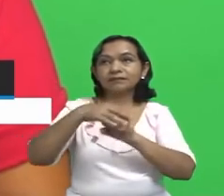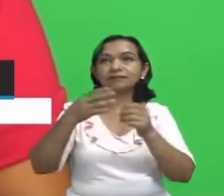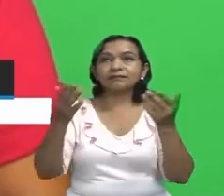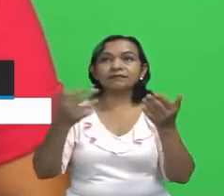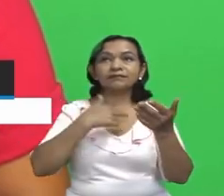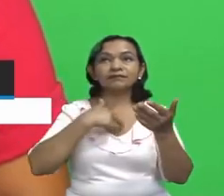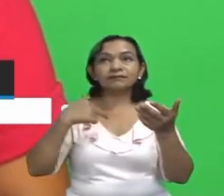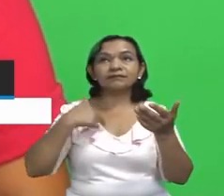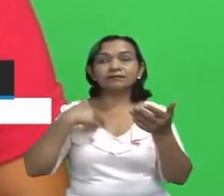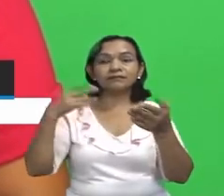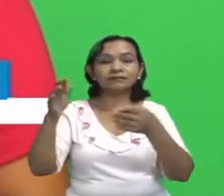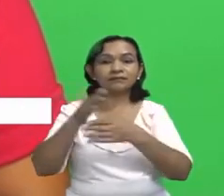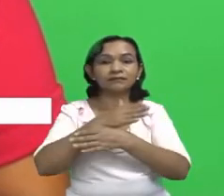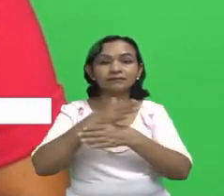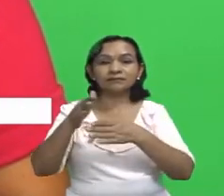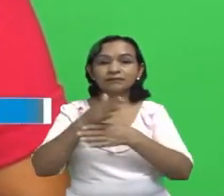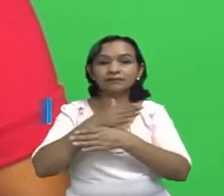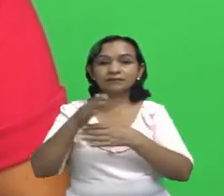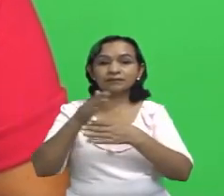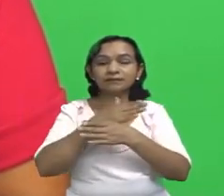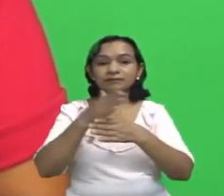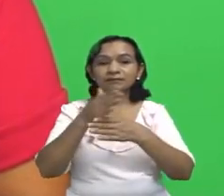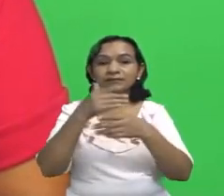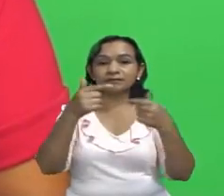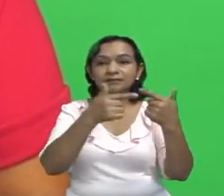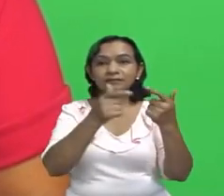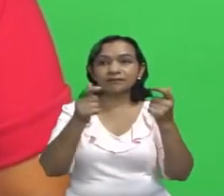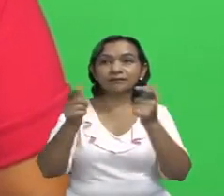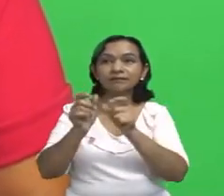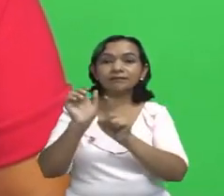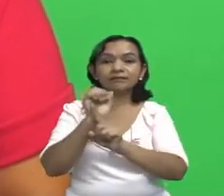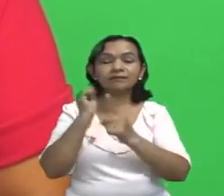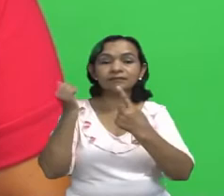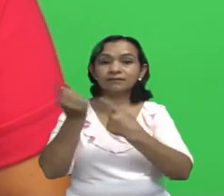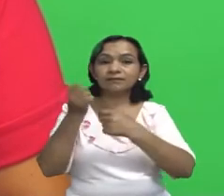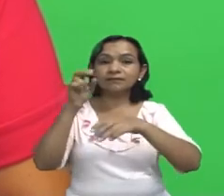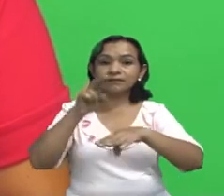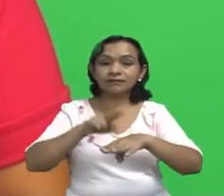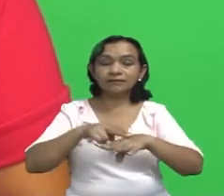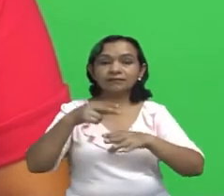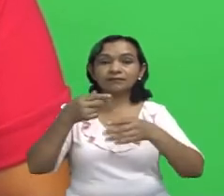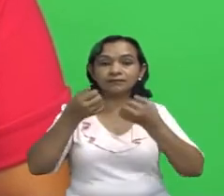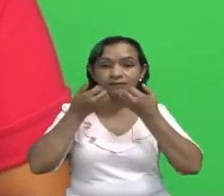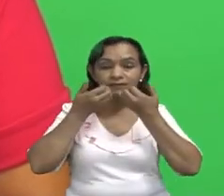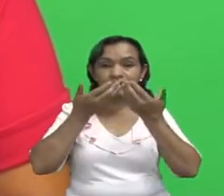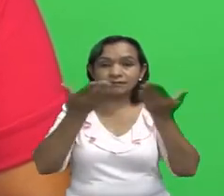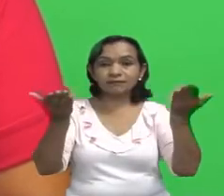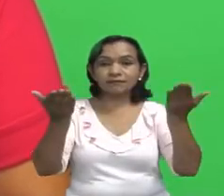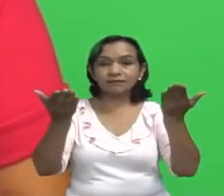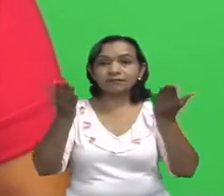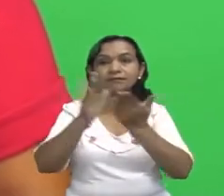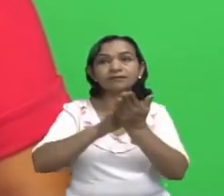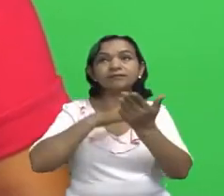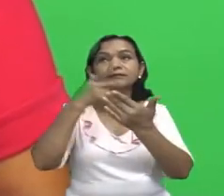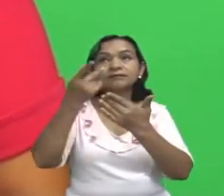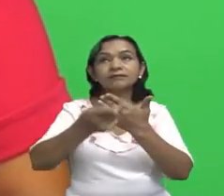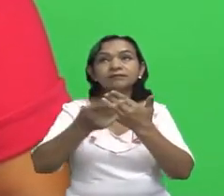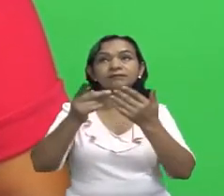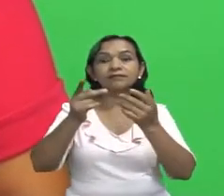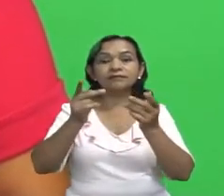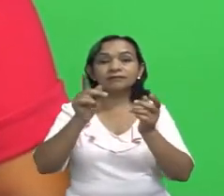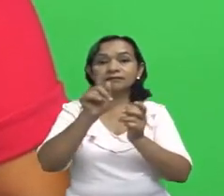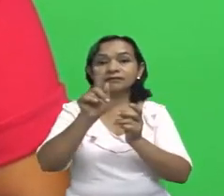realizan las diferentes estructuras que tiene la Asamblea Nacional, que se da a conocer a través de los diferentes programas del canal. Y si estos